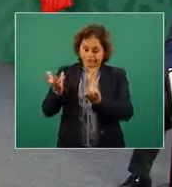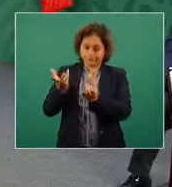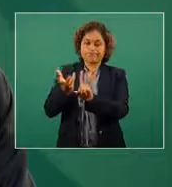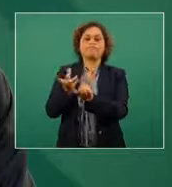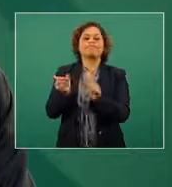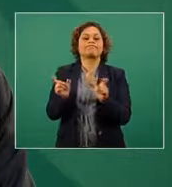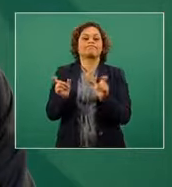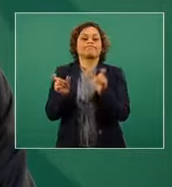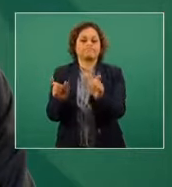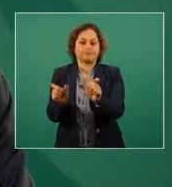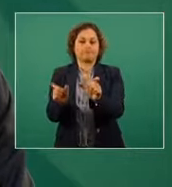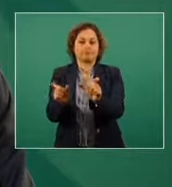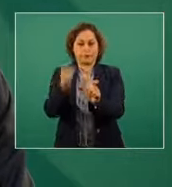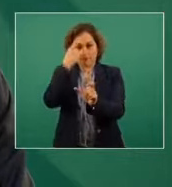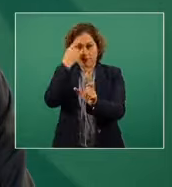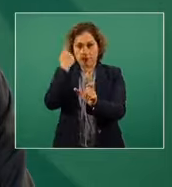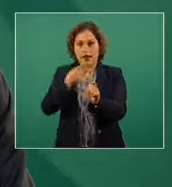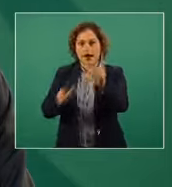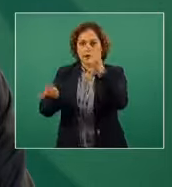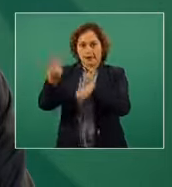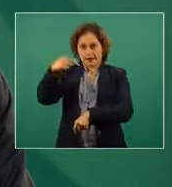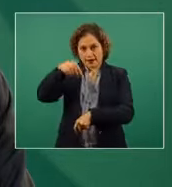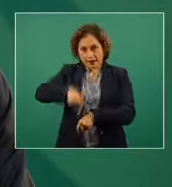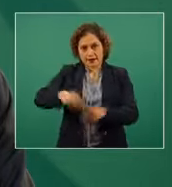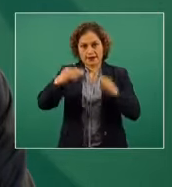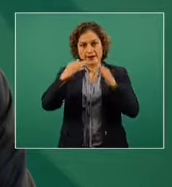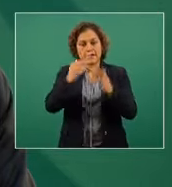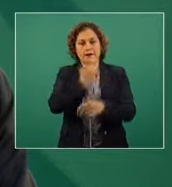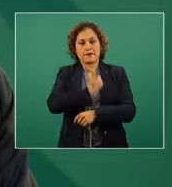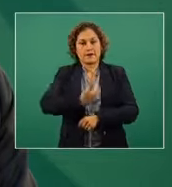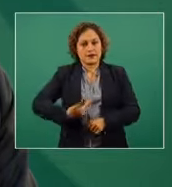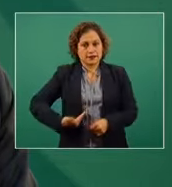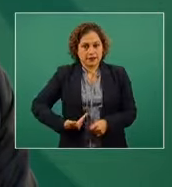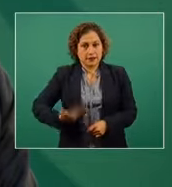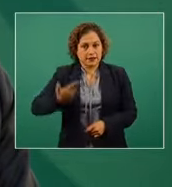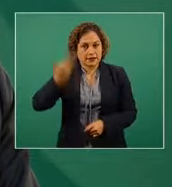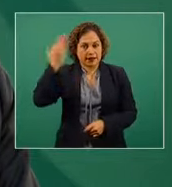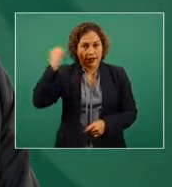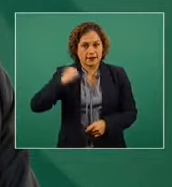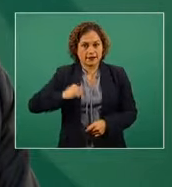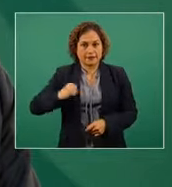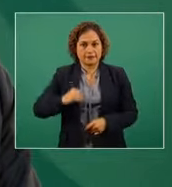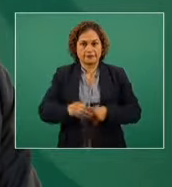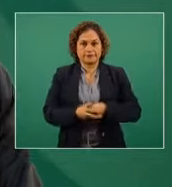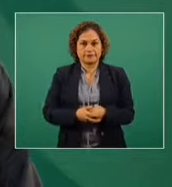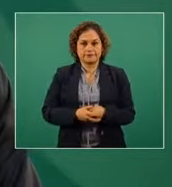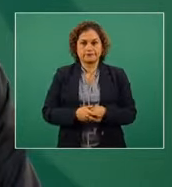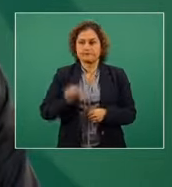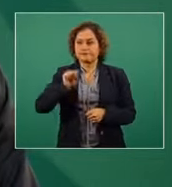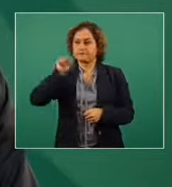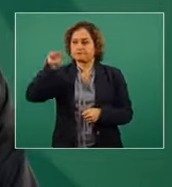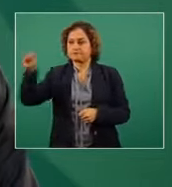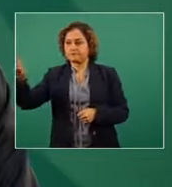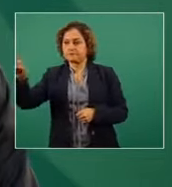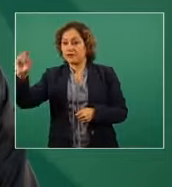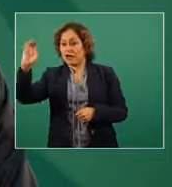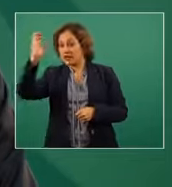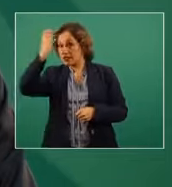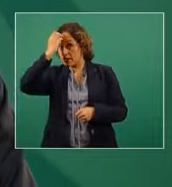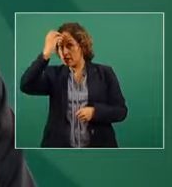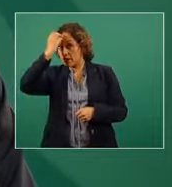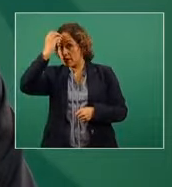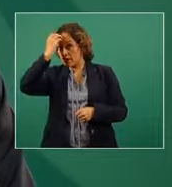escoltaron para venir aquí a Palacio Nacional desde el castillo de Chapultepec.